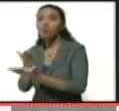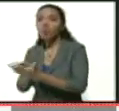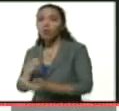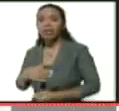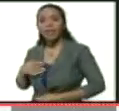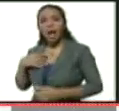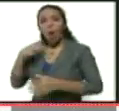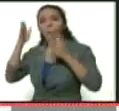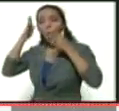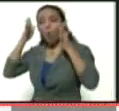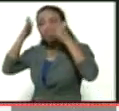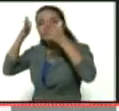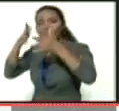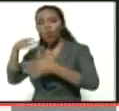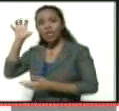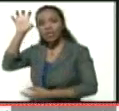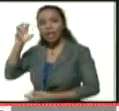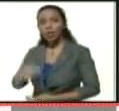el Consejo de Estado.